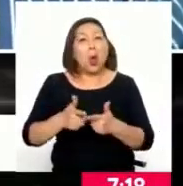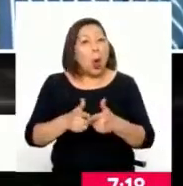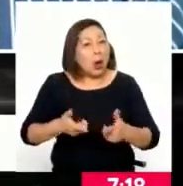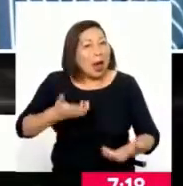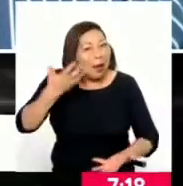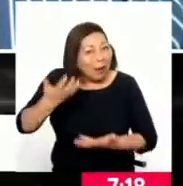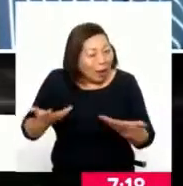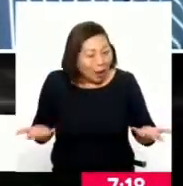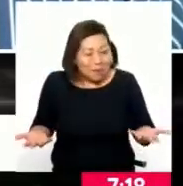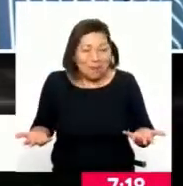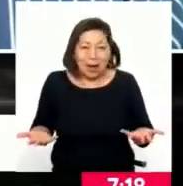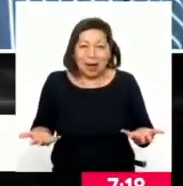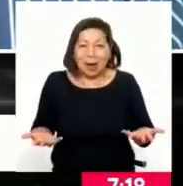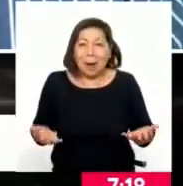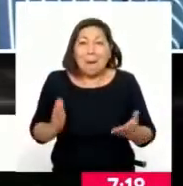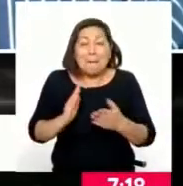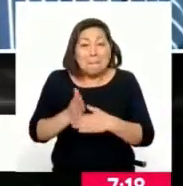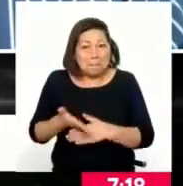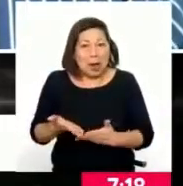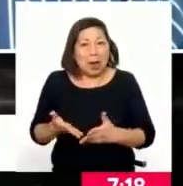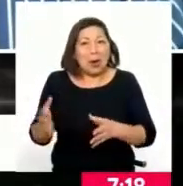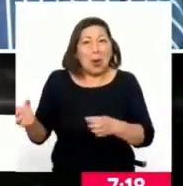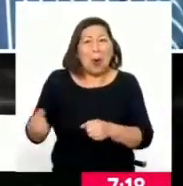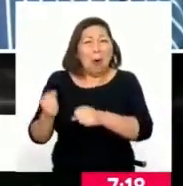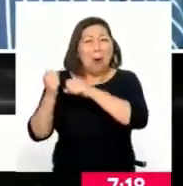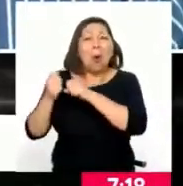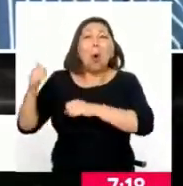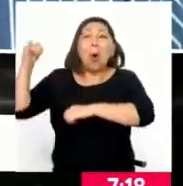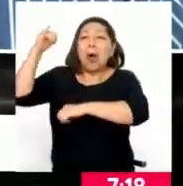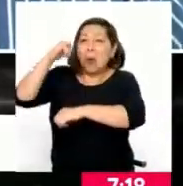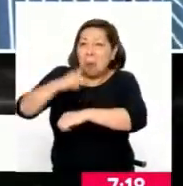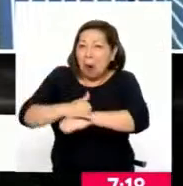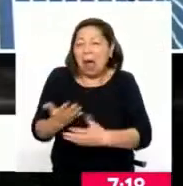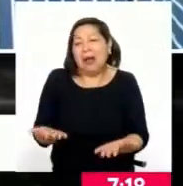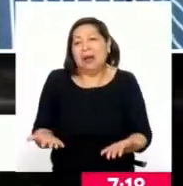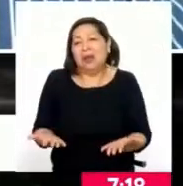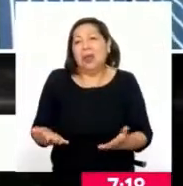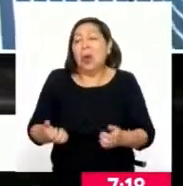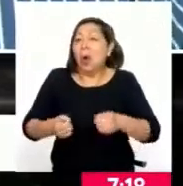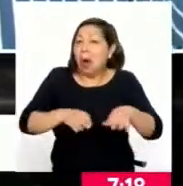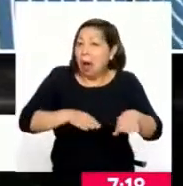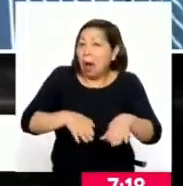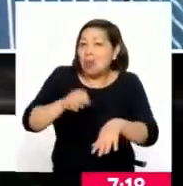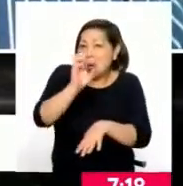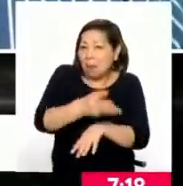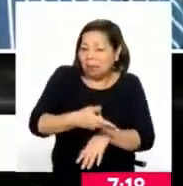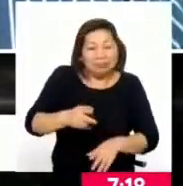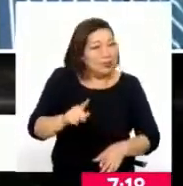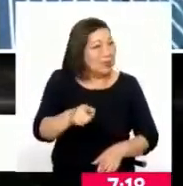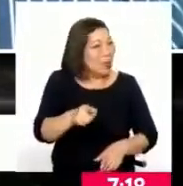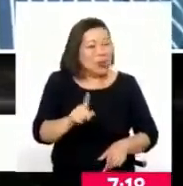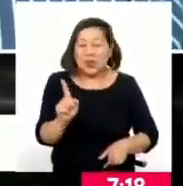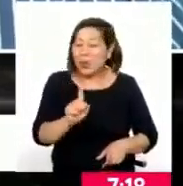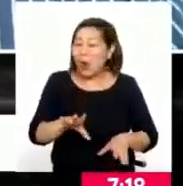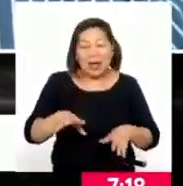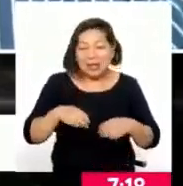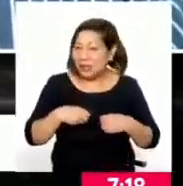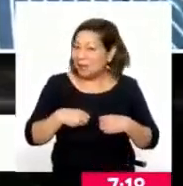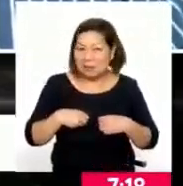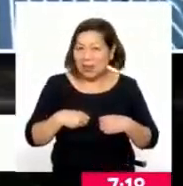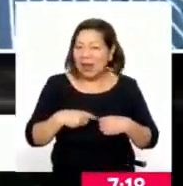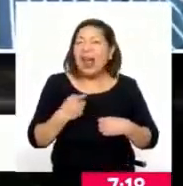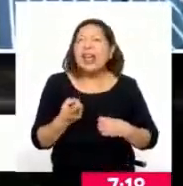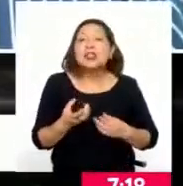locales, que vayan a tratar de tomar un aeropuerto, una carretera, eso no es admisible porque esas